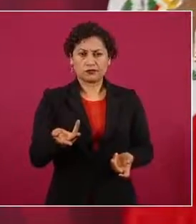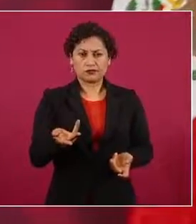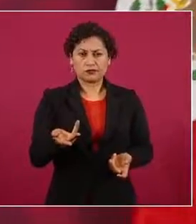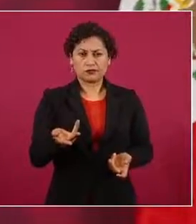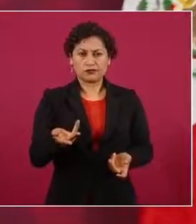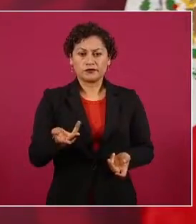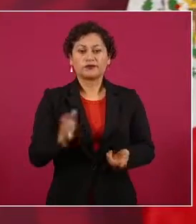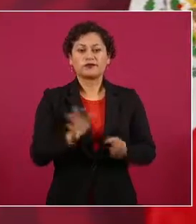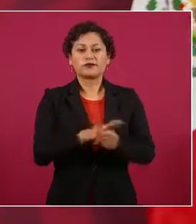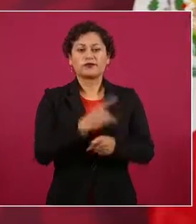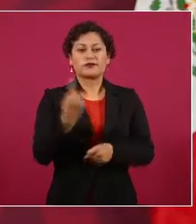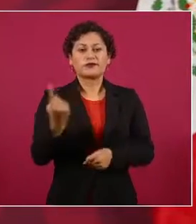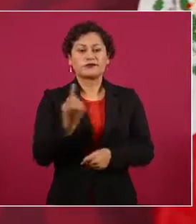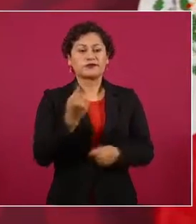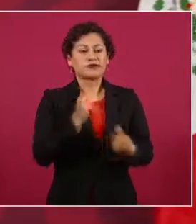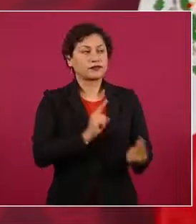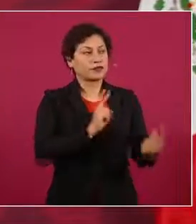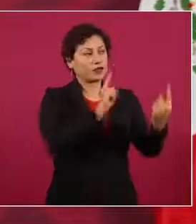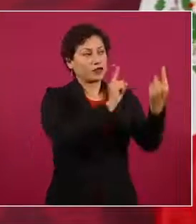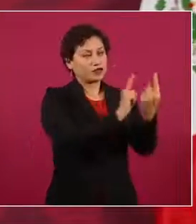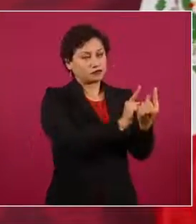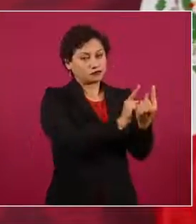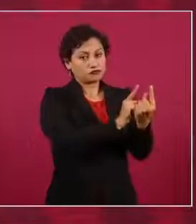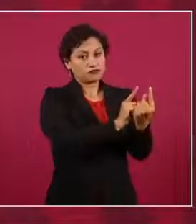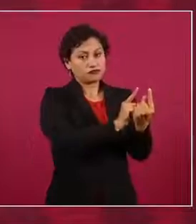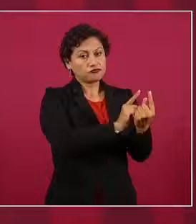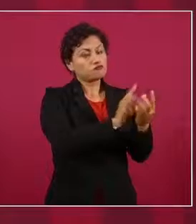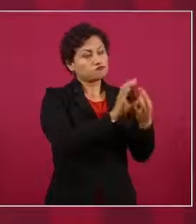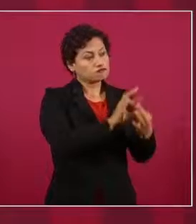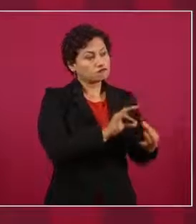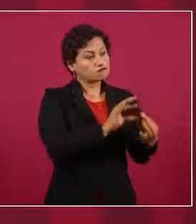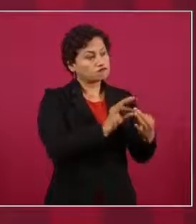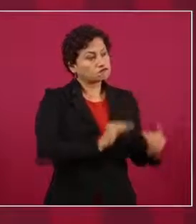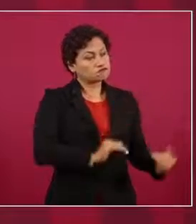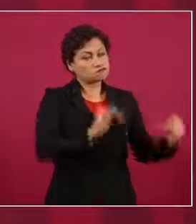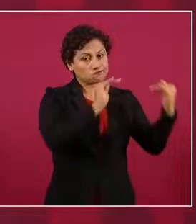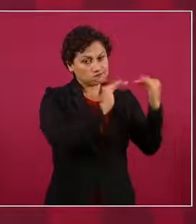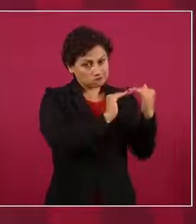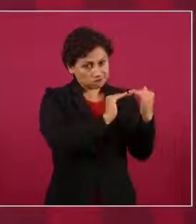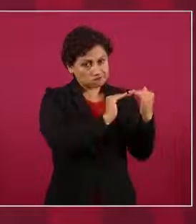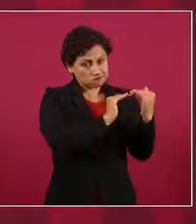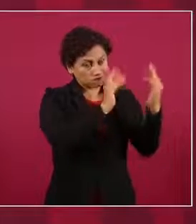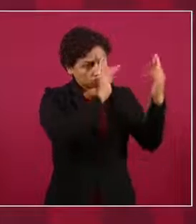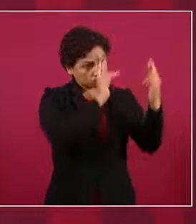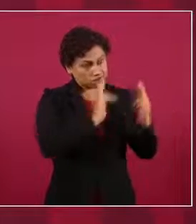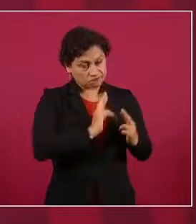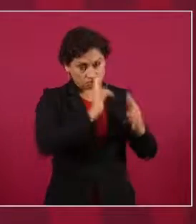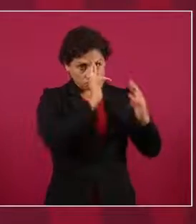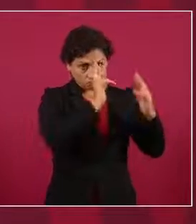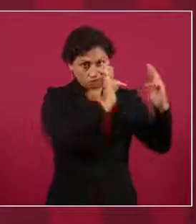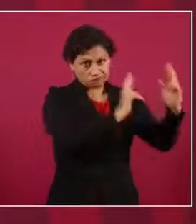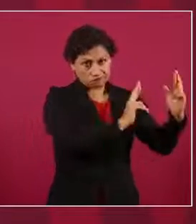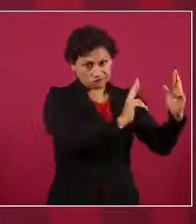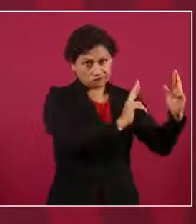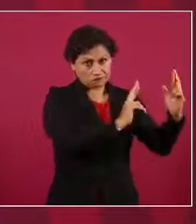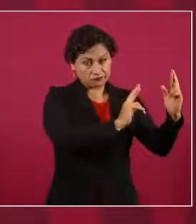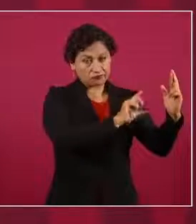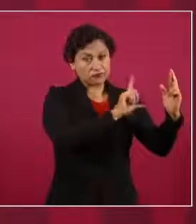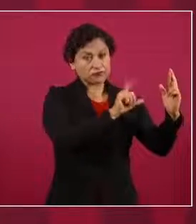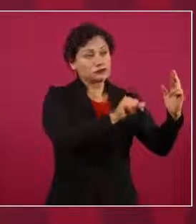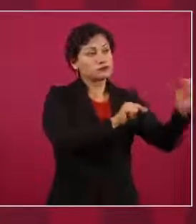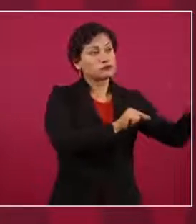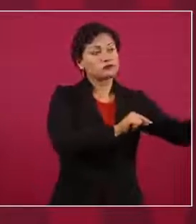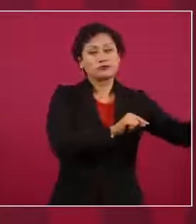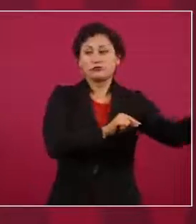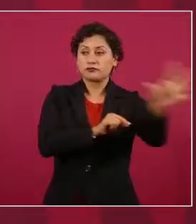de que nuestra relación se va a dar en un pie de igualdad y de respeto a la soberanía, y por el otro lado